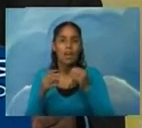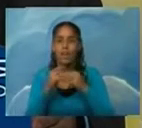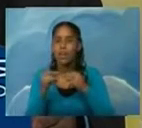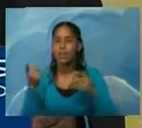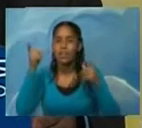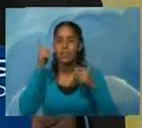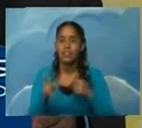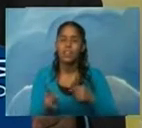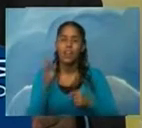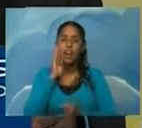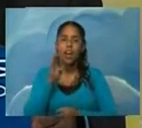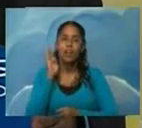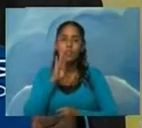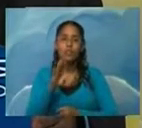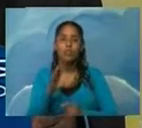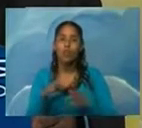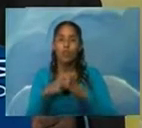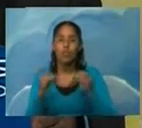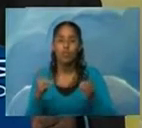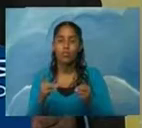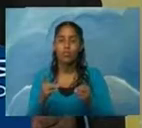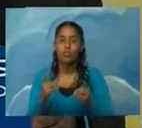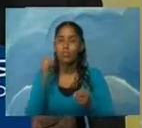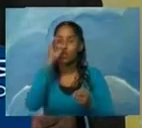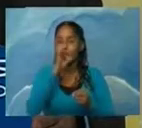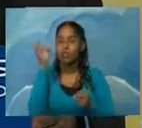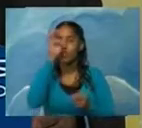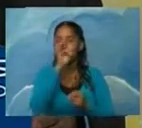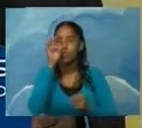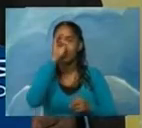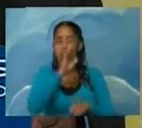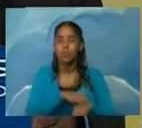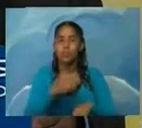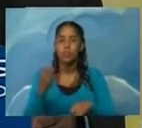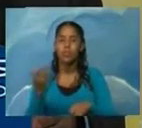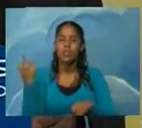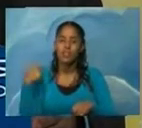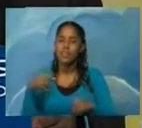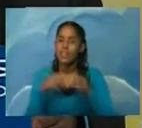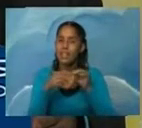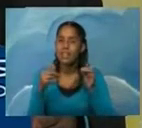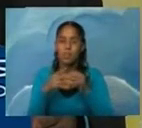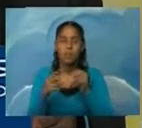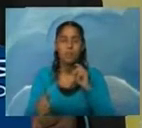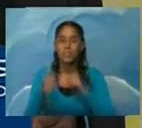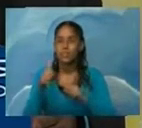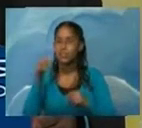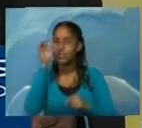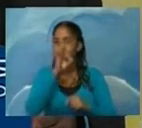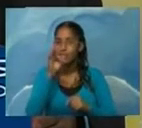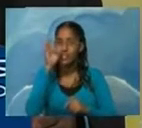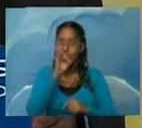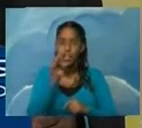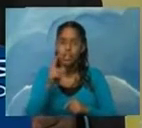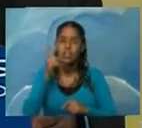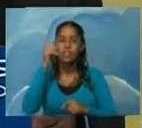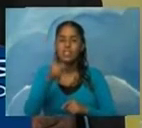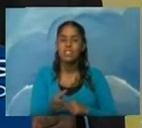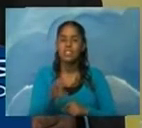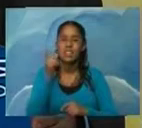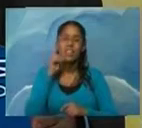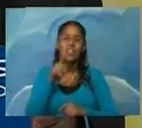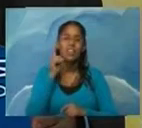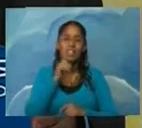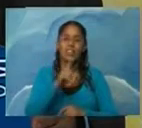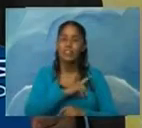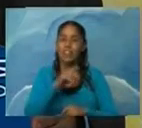serán inmundos. Ni cerdo, porque tiene pezuña hendida, mas no rumia, o será inmundo. De la carne